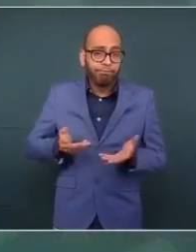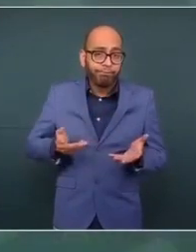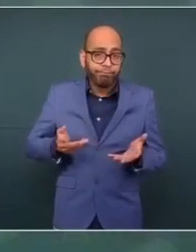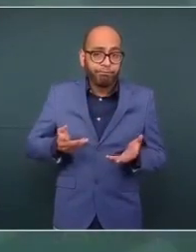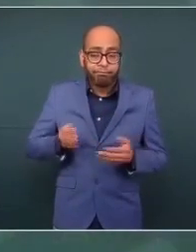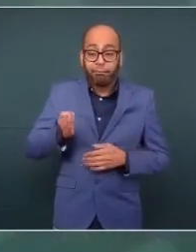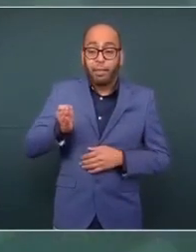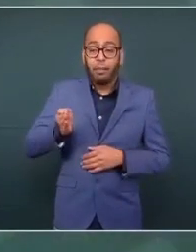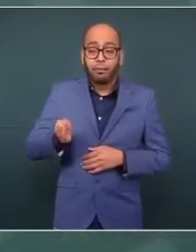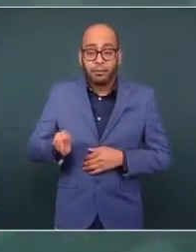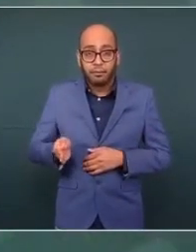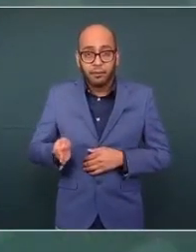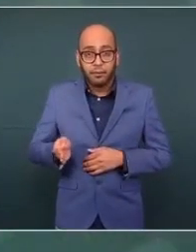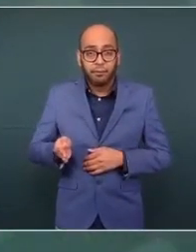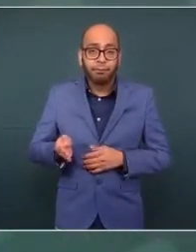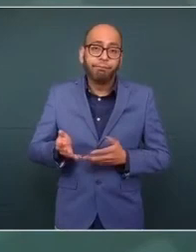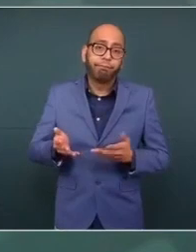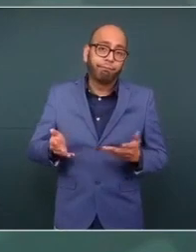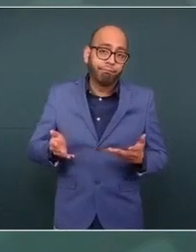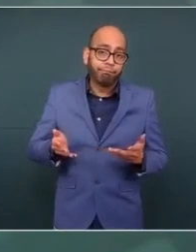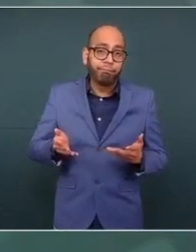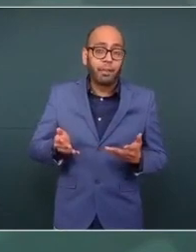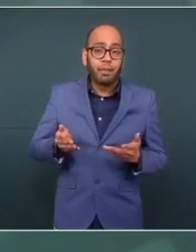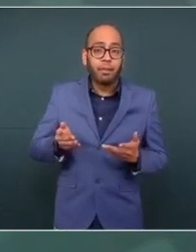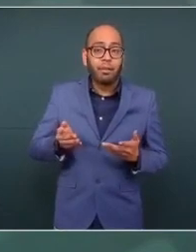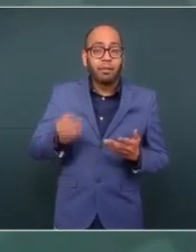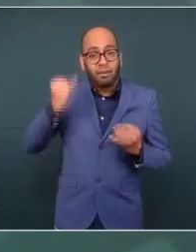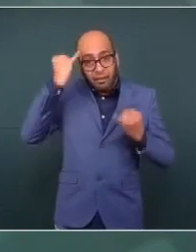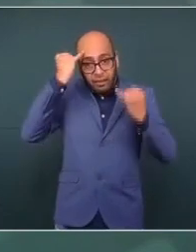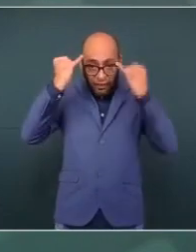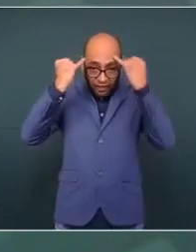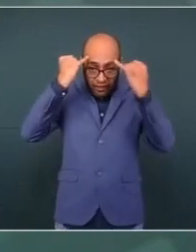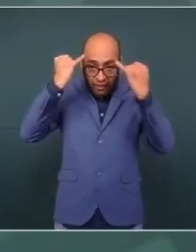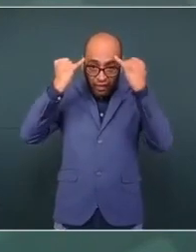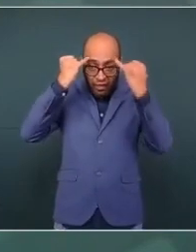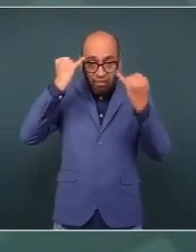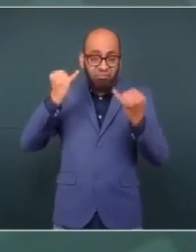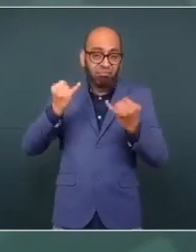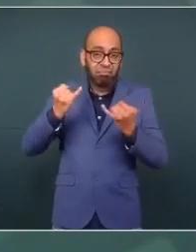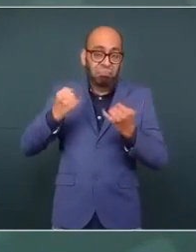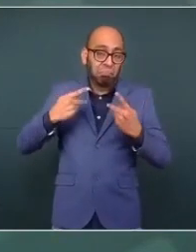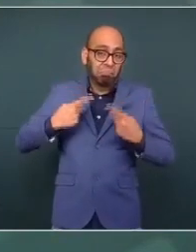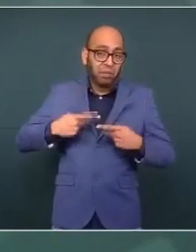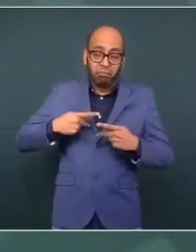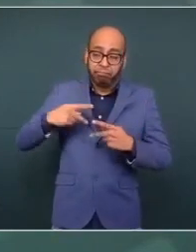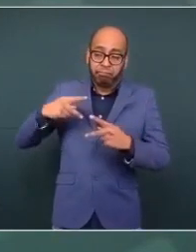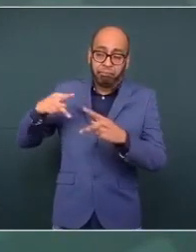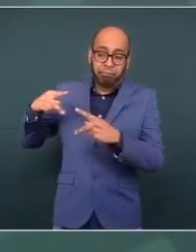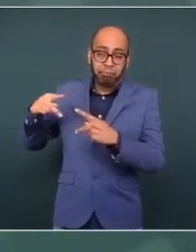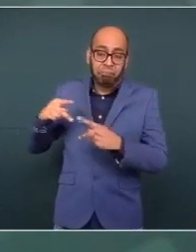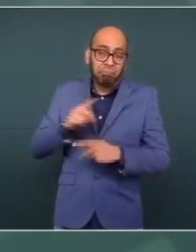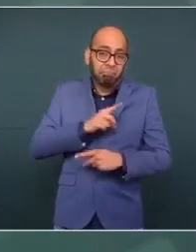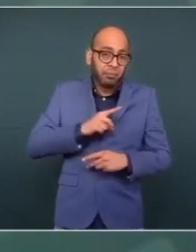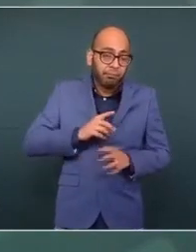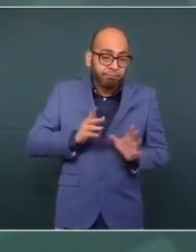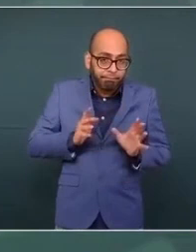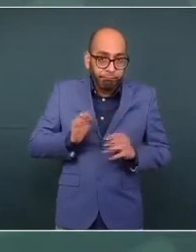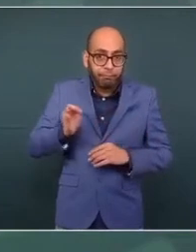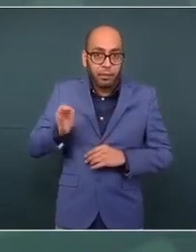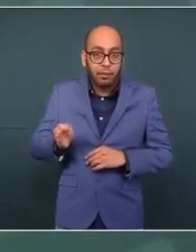aceptar estas actitudes, nada más no caer